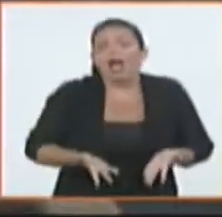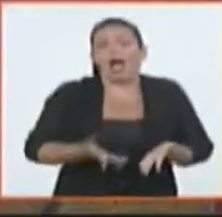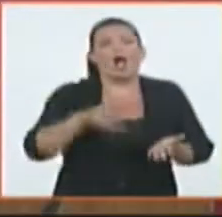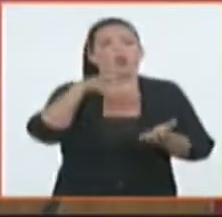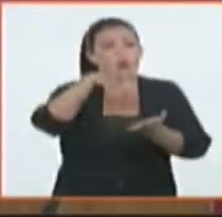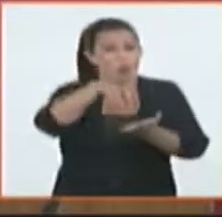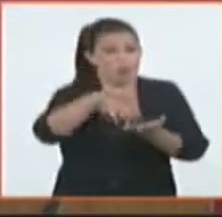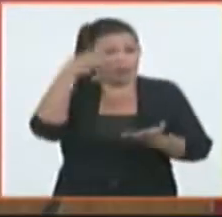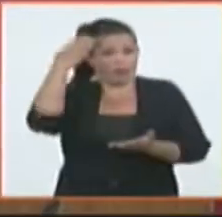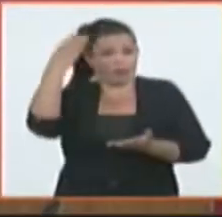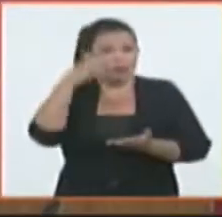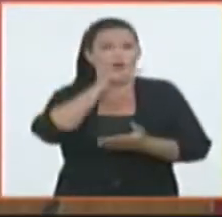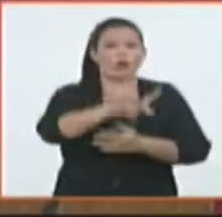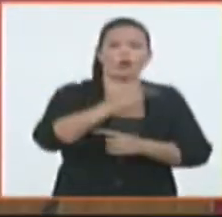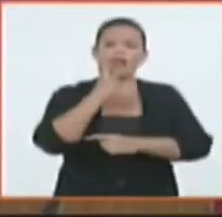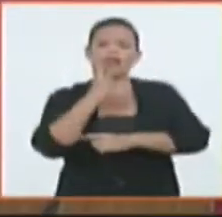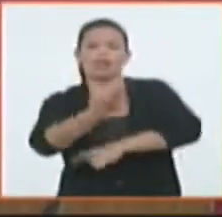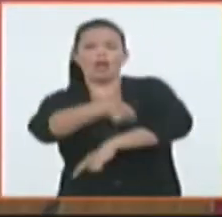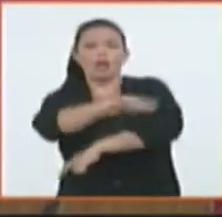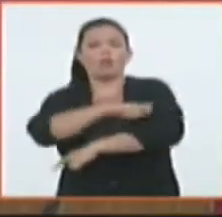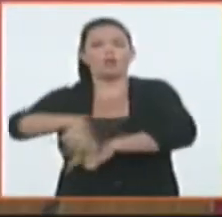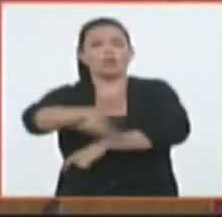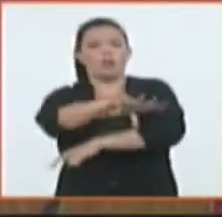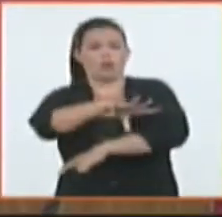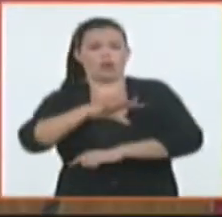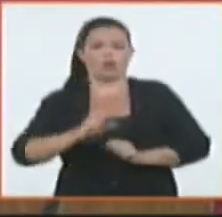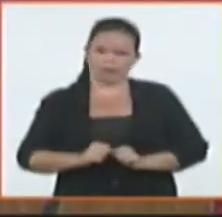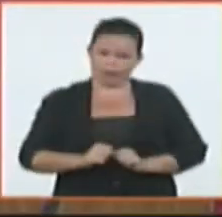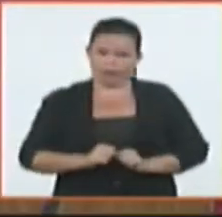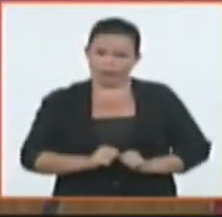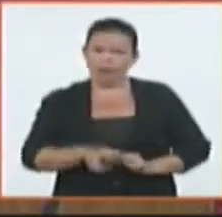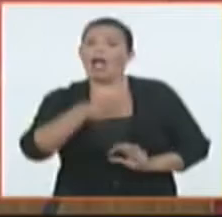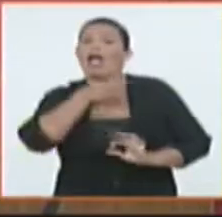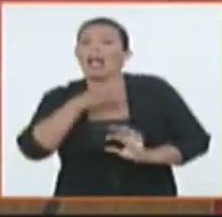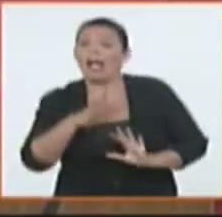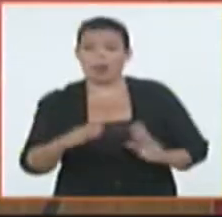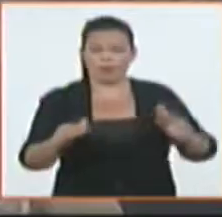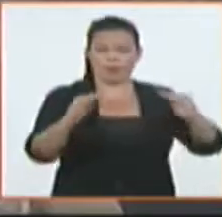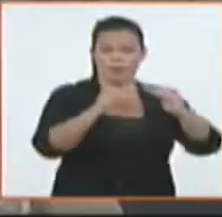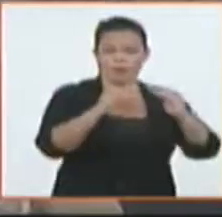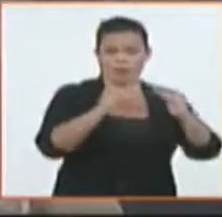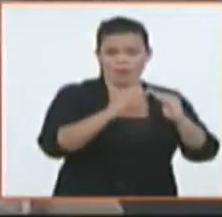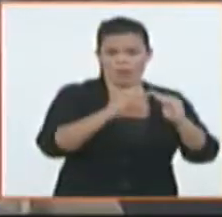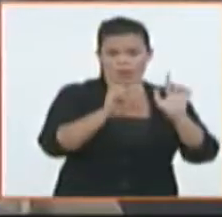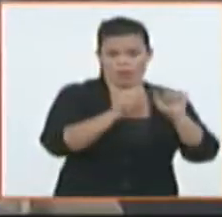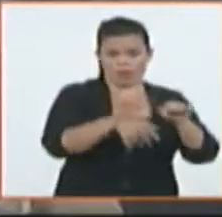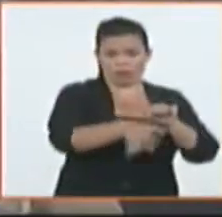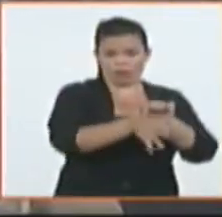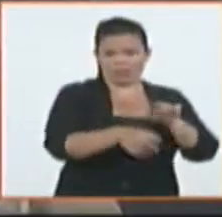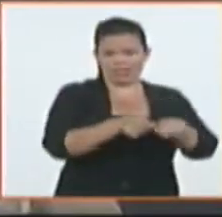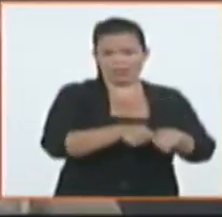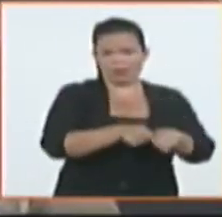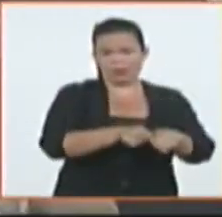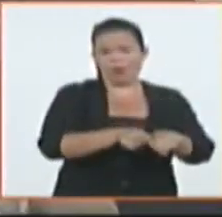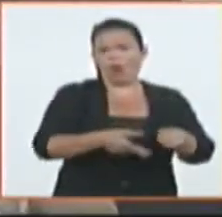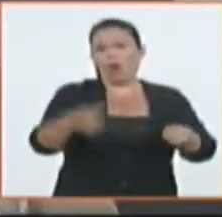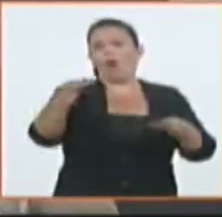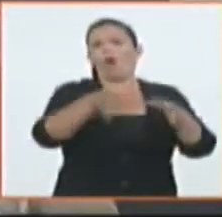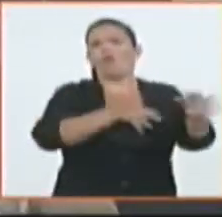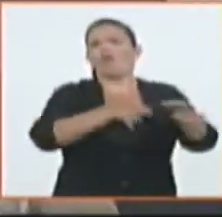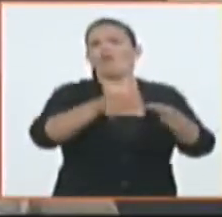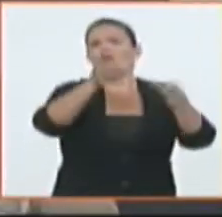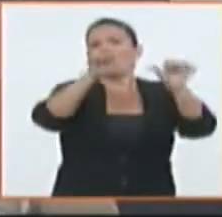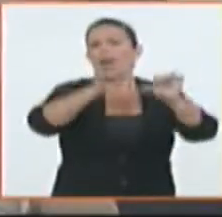esa institución funciona mal, la gente entonces pierden la confianza y la credibilidad en la revolución por